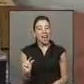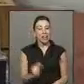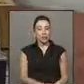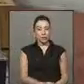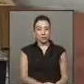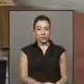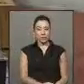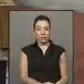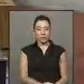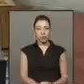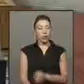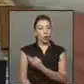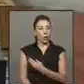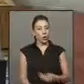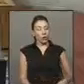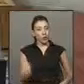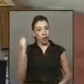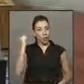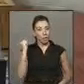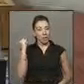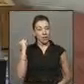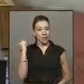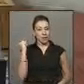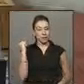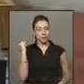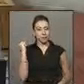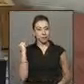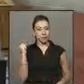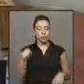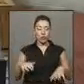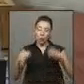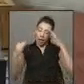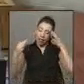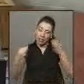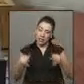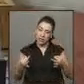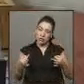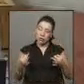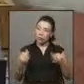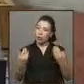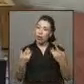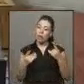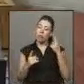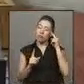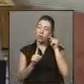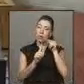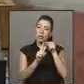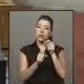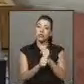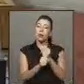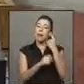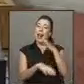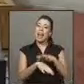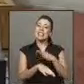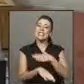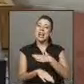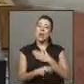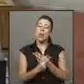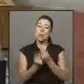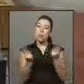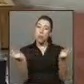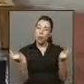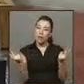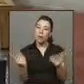El Gobierno del Presidente Sebastián Piñera tomó esta medida como uno de los ejes de su accionar en materia de salud pública,